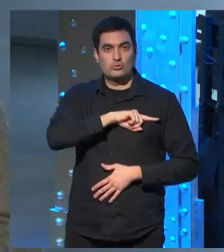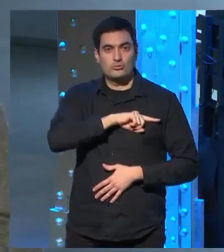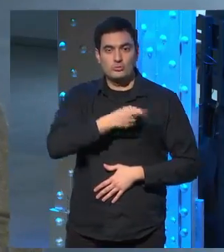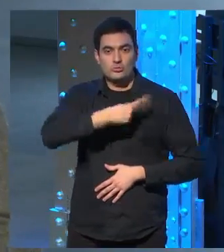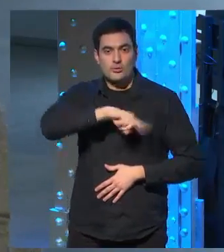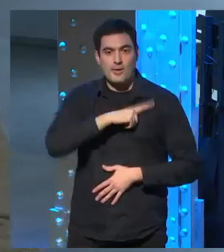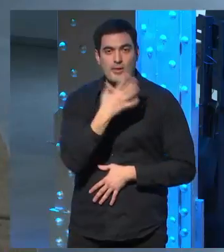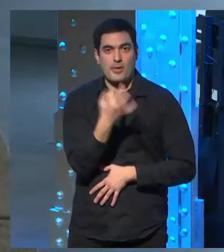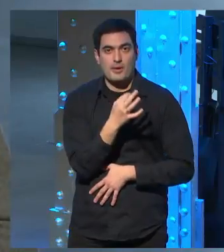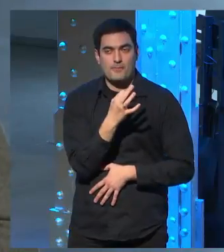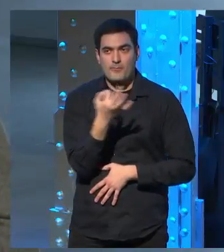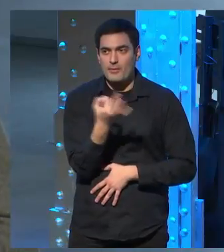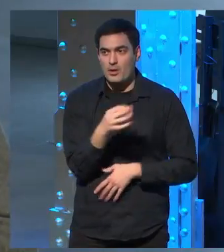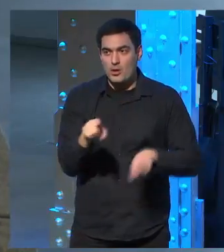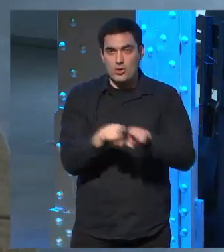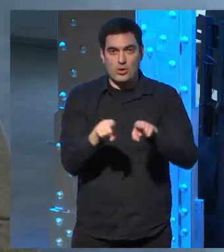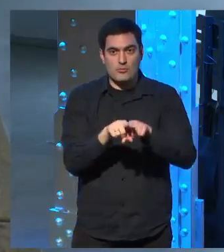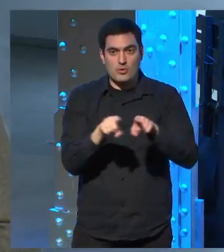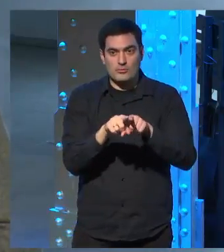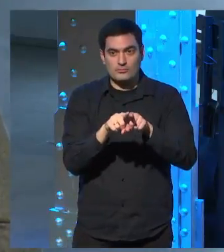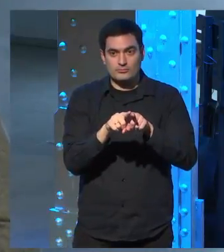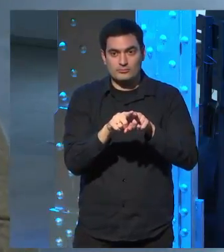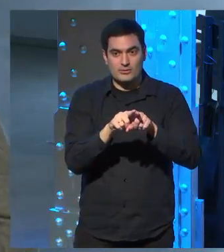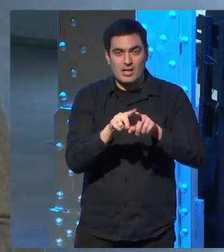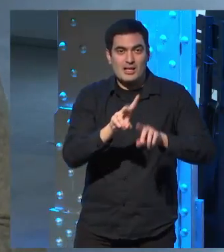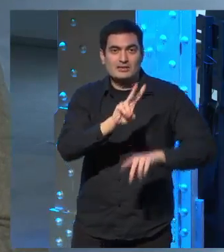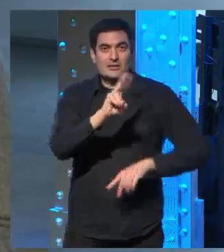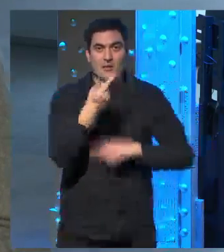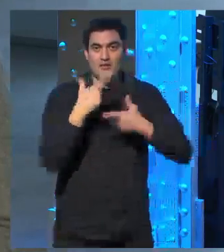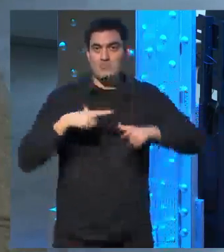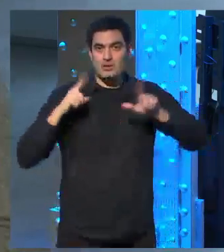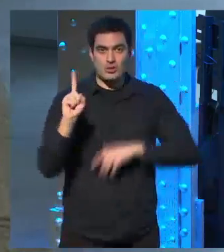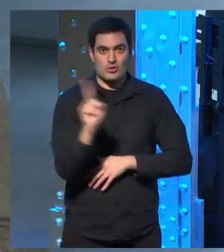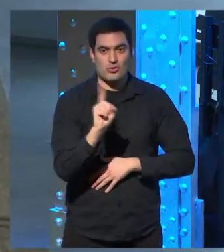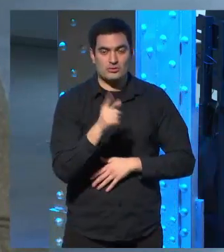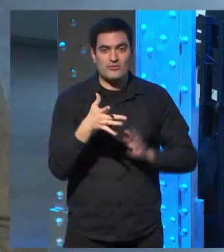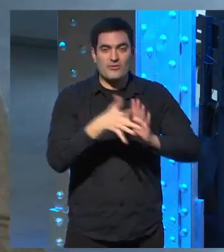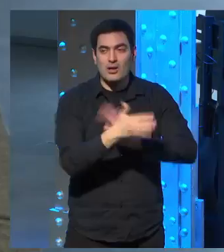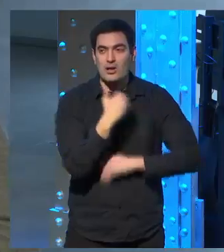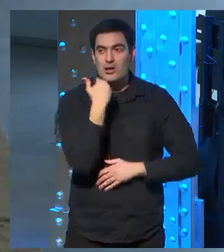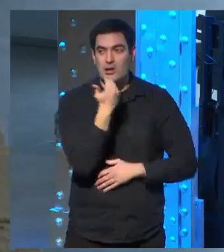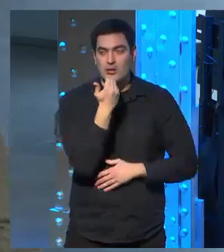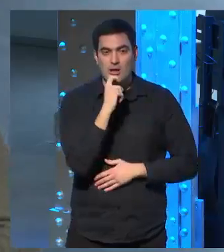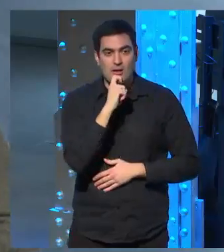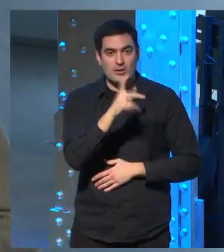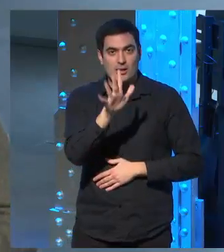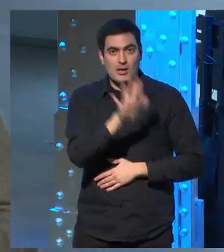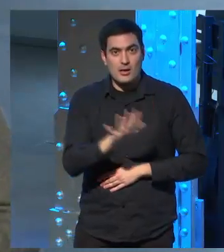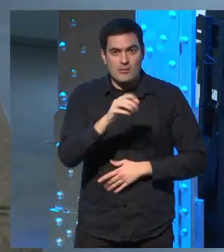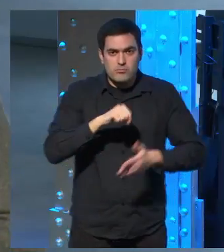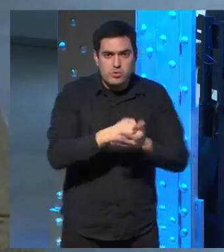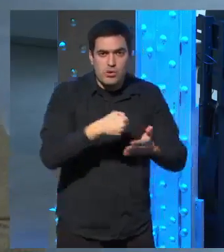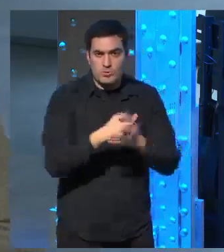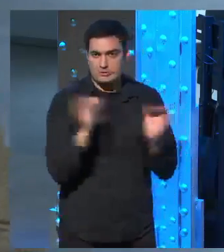tenemos que estar en una especie de puesto secundario, y ya digo, no tomen esto como nada de vindicación nacional, sino